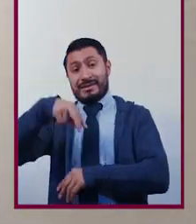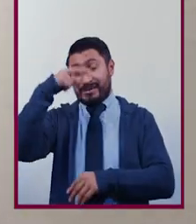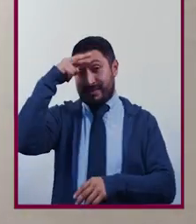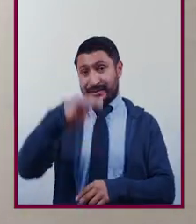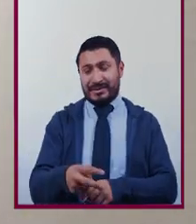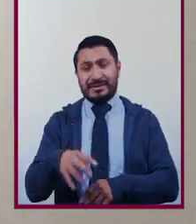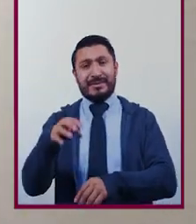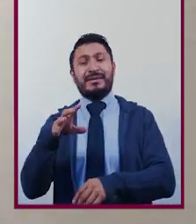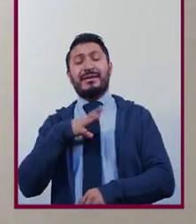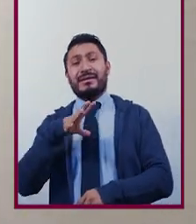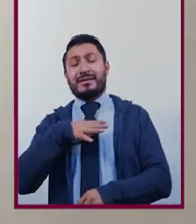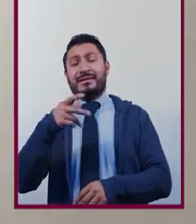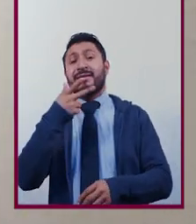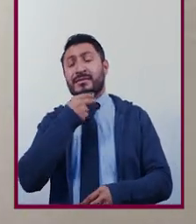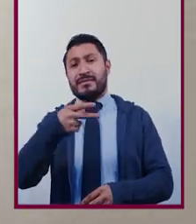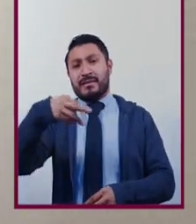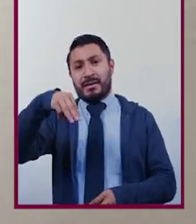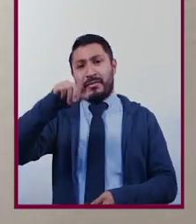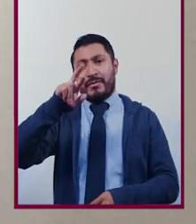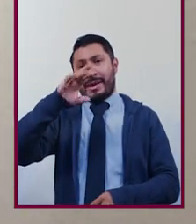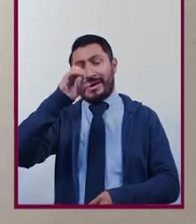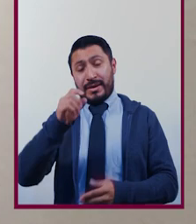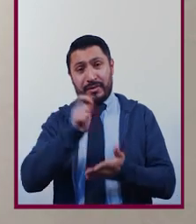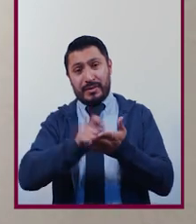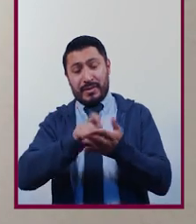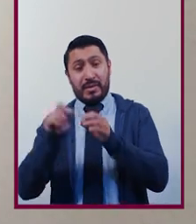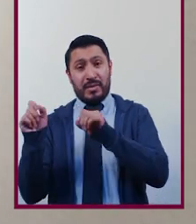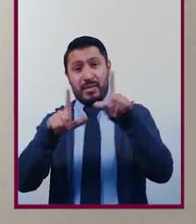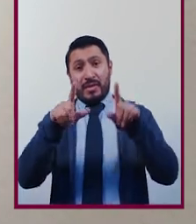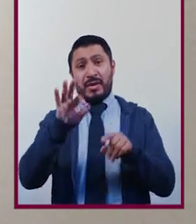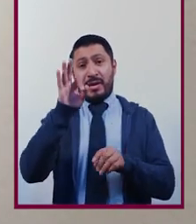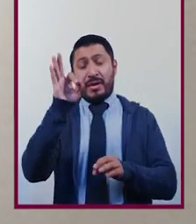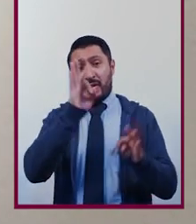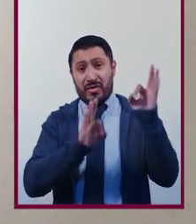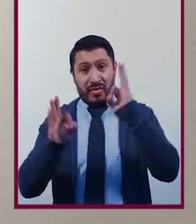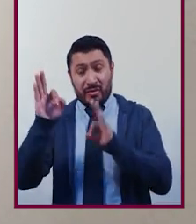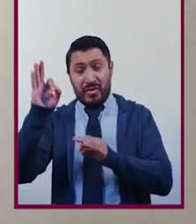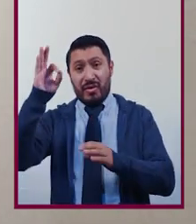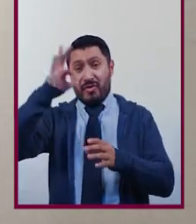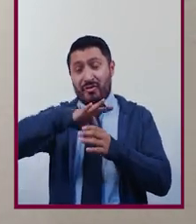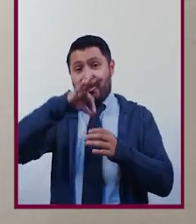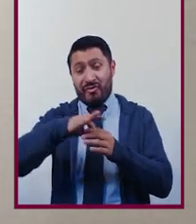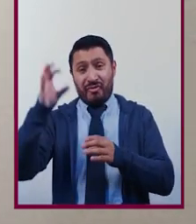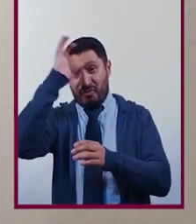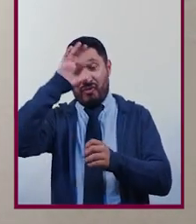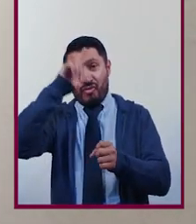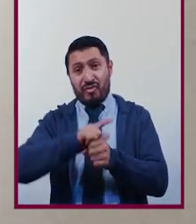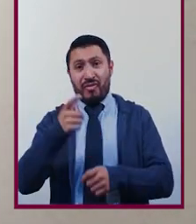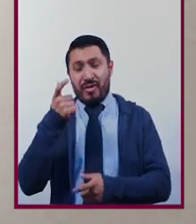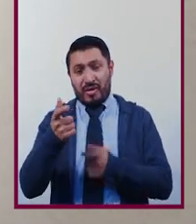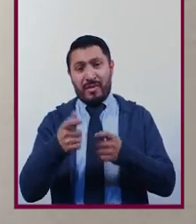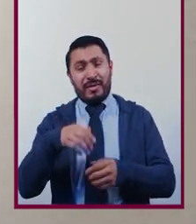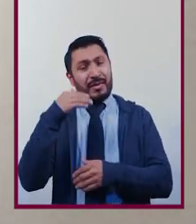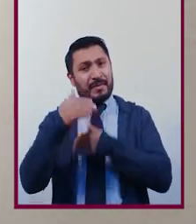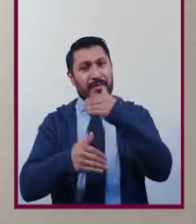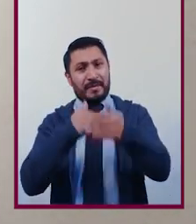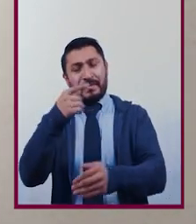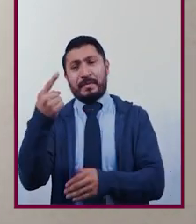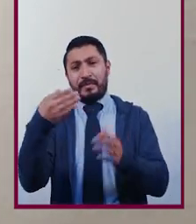México, coordinado por Marco Arturo Moreno Corral y publicado por el Fondo de Cultura Económica en sucesivas ediciones